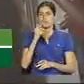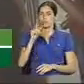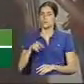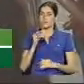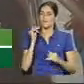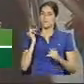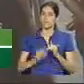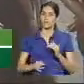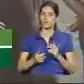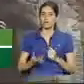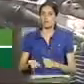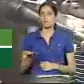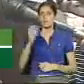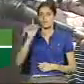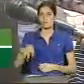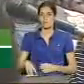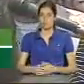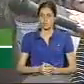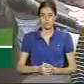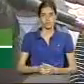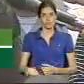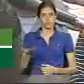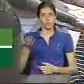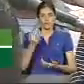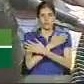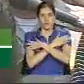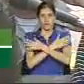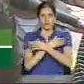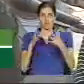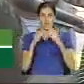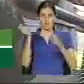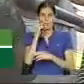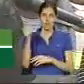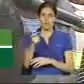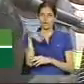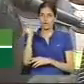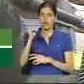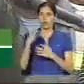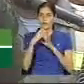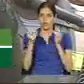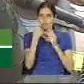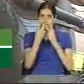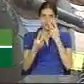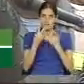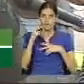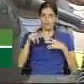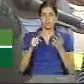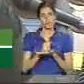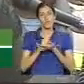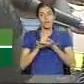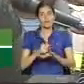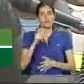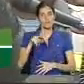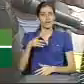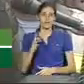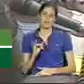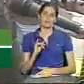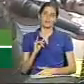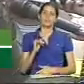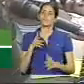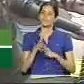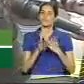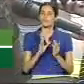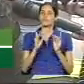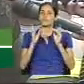nosotros es importante felicitar al pueblo venezolano y a todos los temporadistas que nos visitaron por la colaboración que tuvimos en